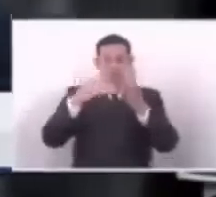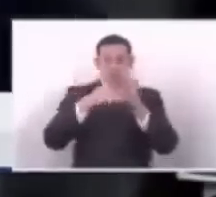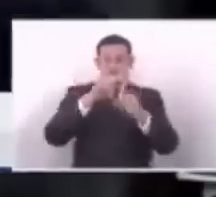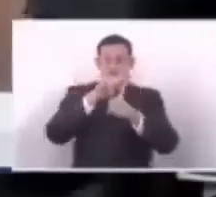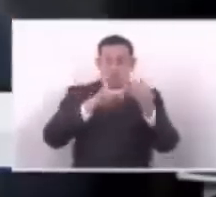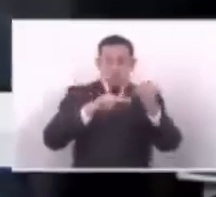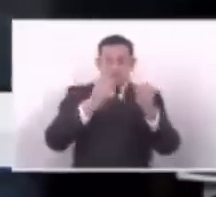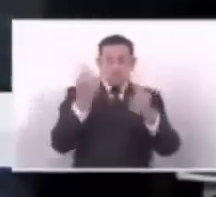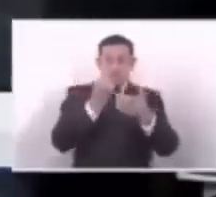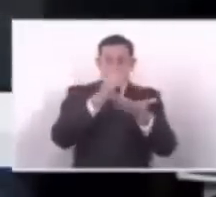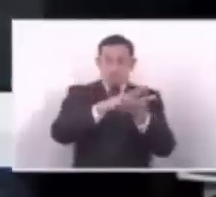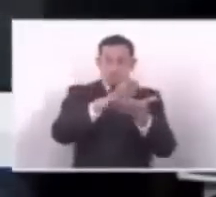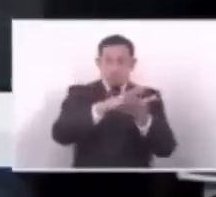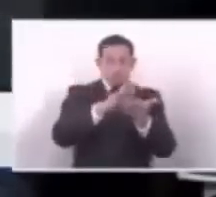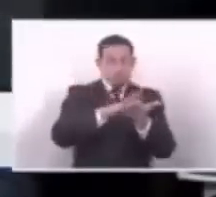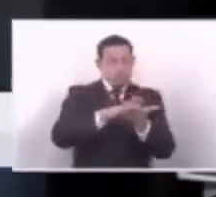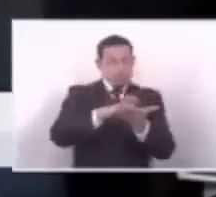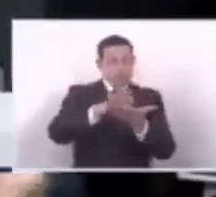$257,000.